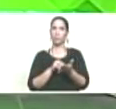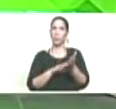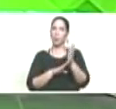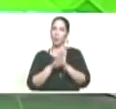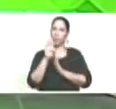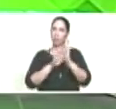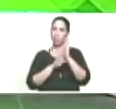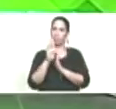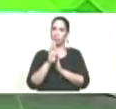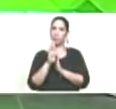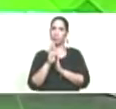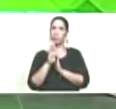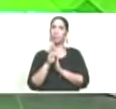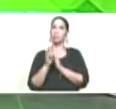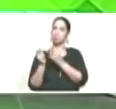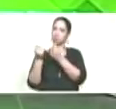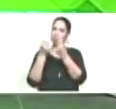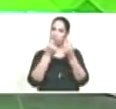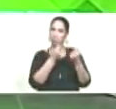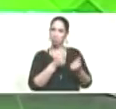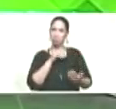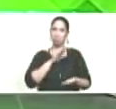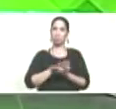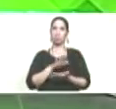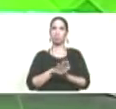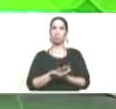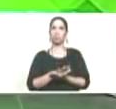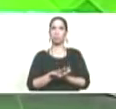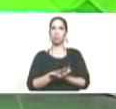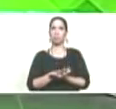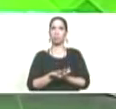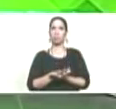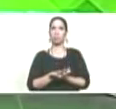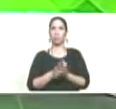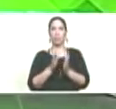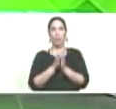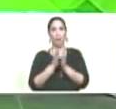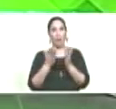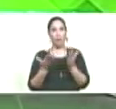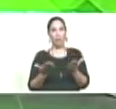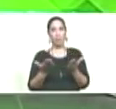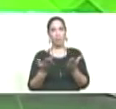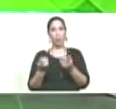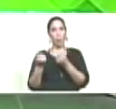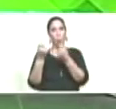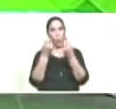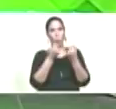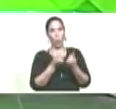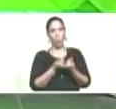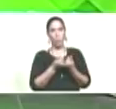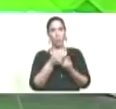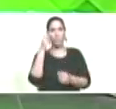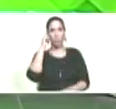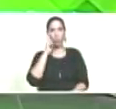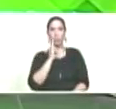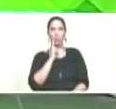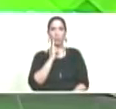crecimiento y prosperidad económica, en el marco de la agenda económica